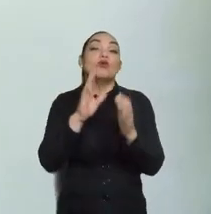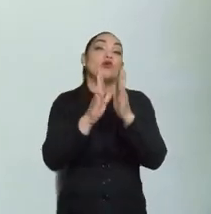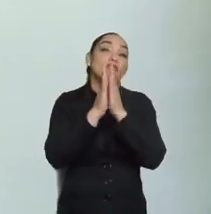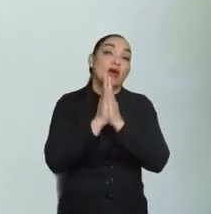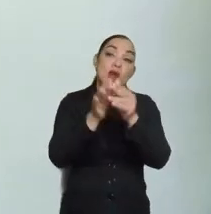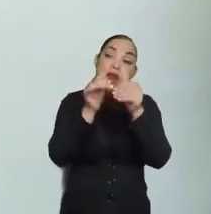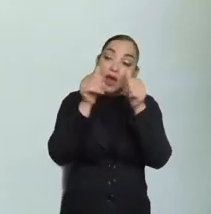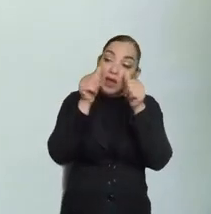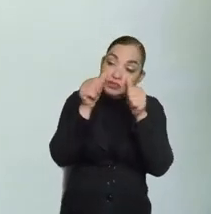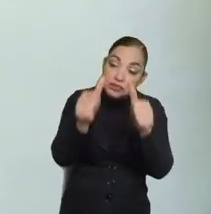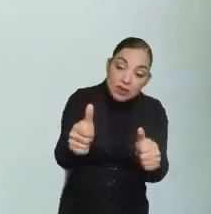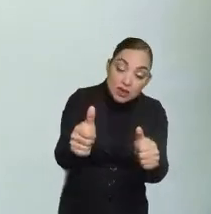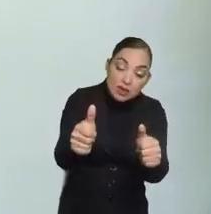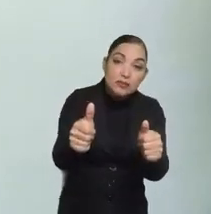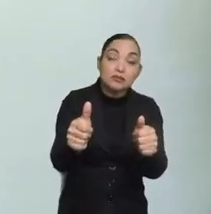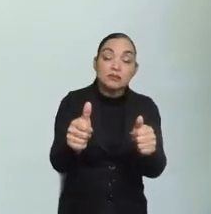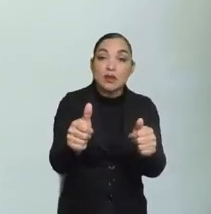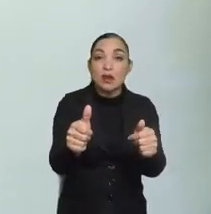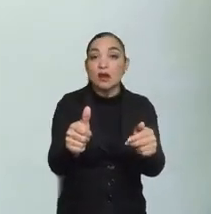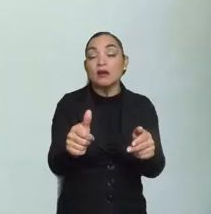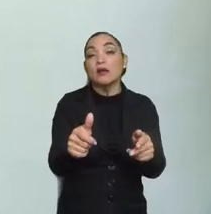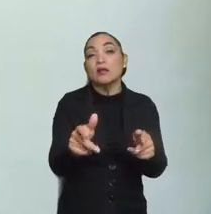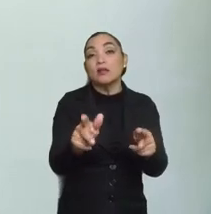cosas que tienen que ver con sus... Por ejemplo,